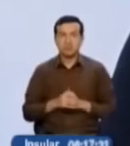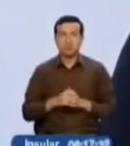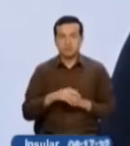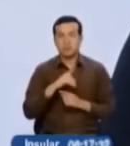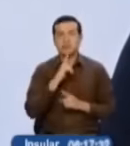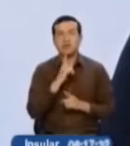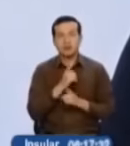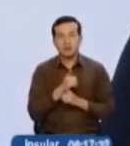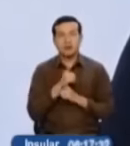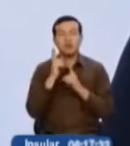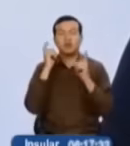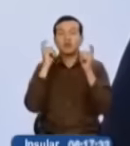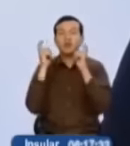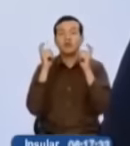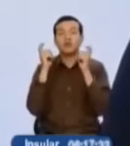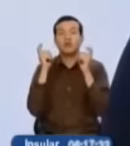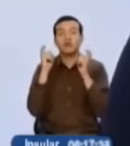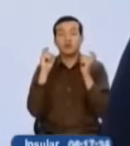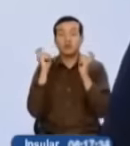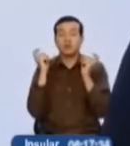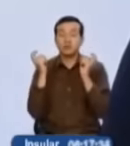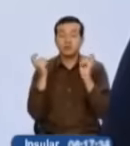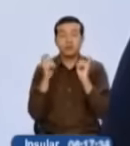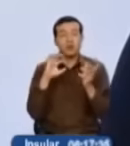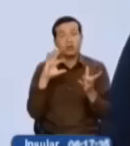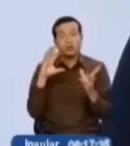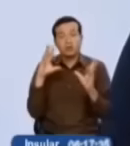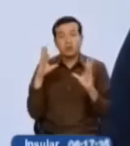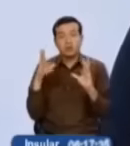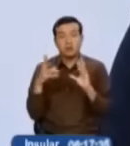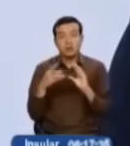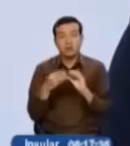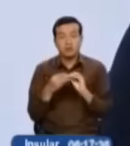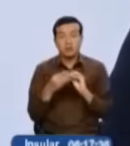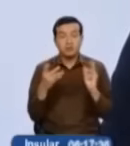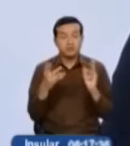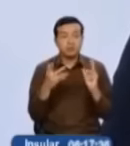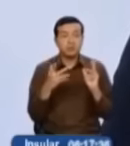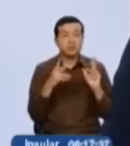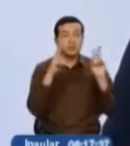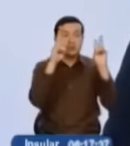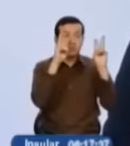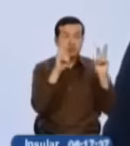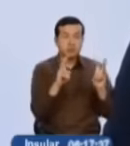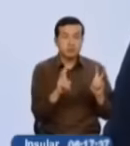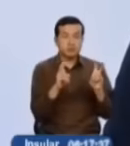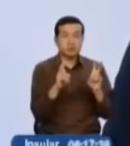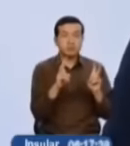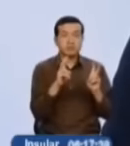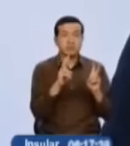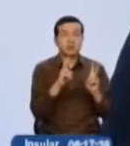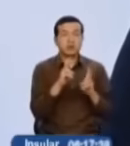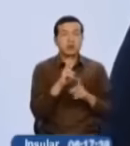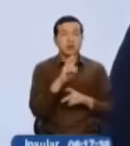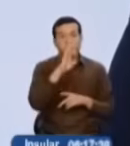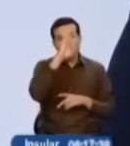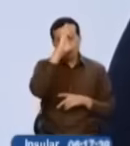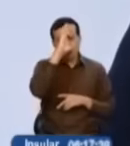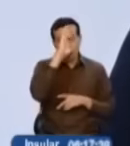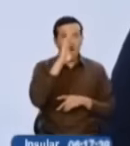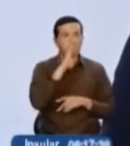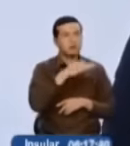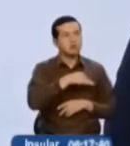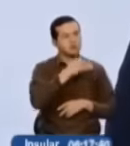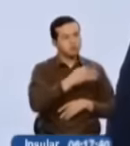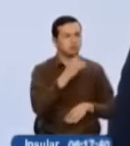efectivamente la regulación ha tenido que ir cambiando, ir adaptándose, pasando de conceptos que la teoría nos decía muy formales,